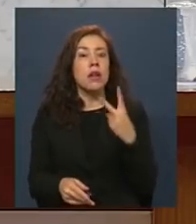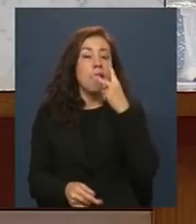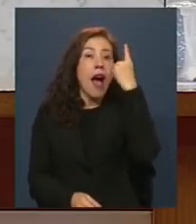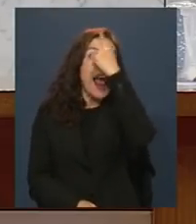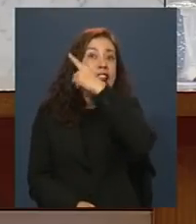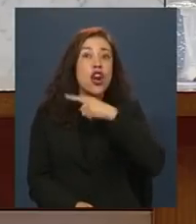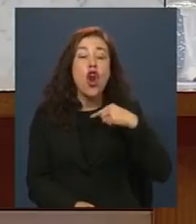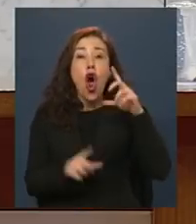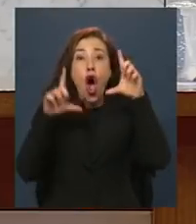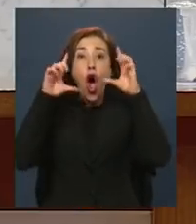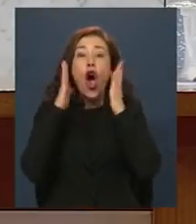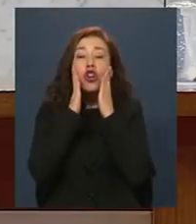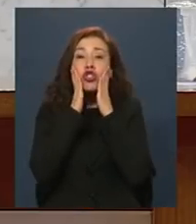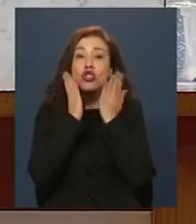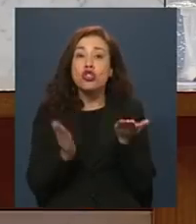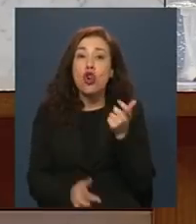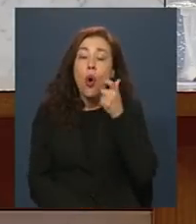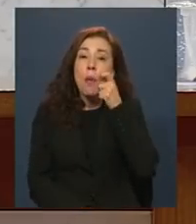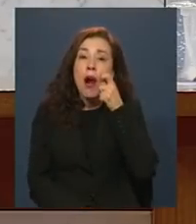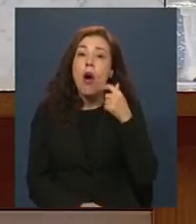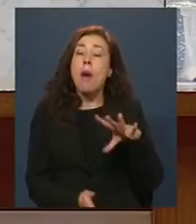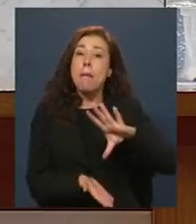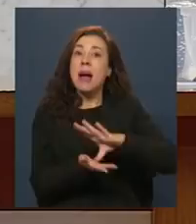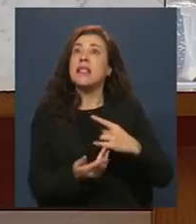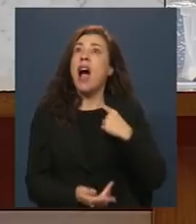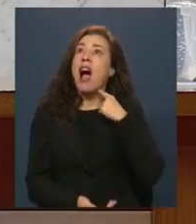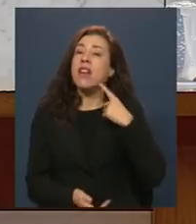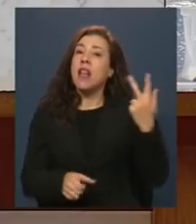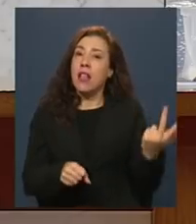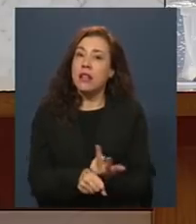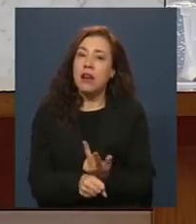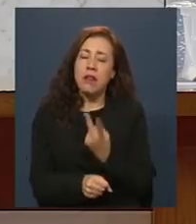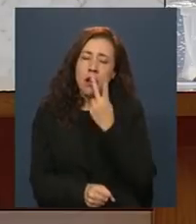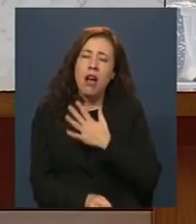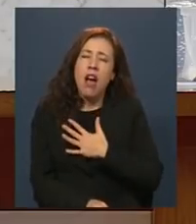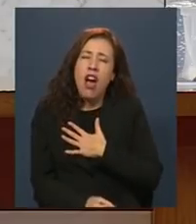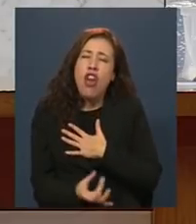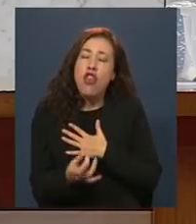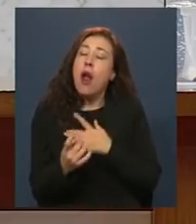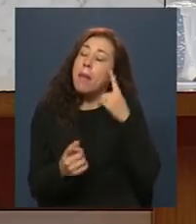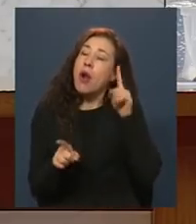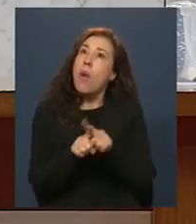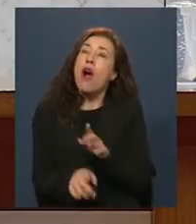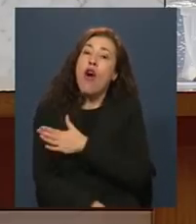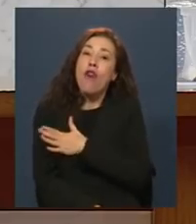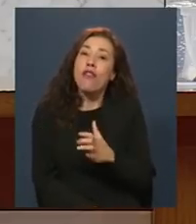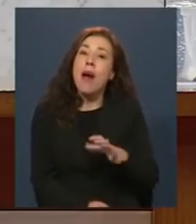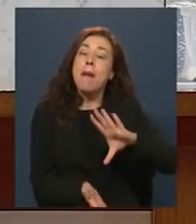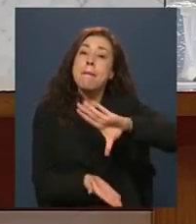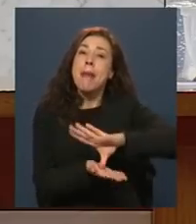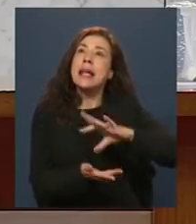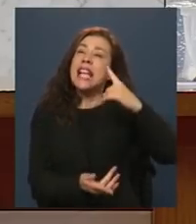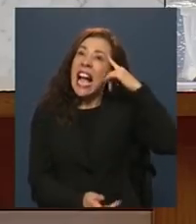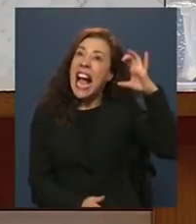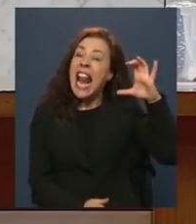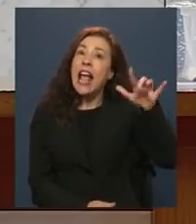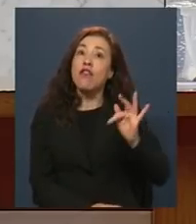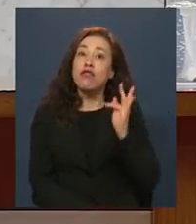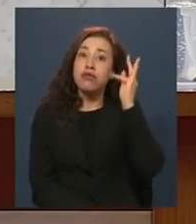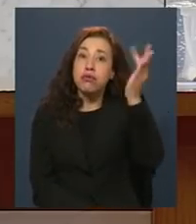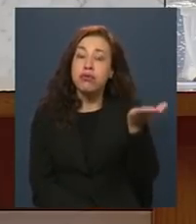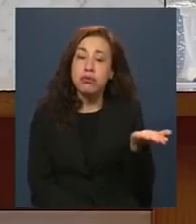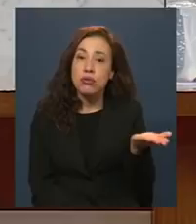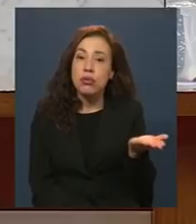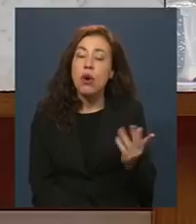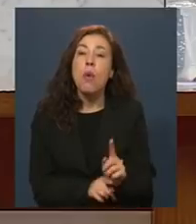de un país golpeado por la tragedia. Es la mirada dolida, pero esperanzadora, de un pueblo que cree en su destino.